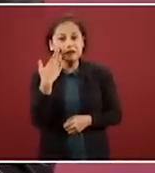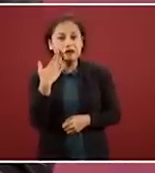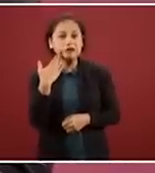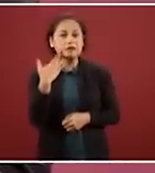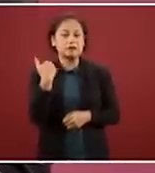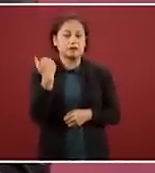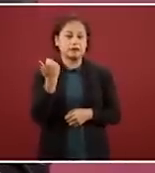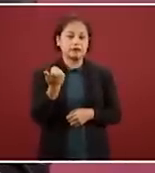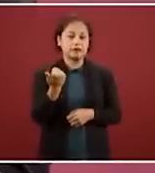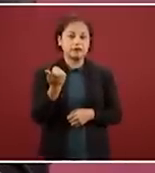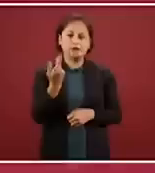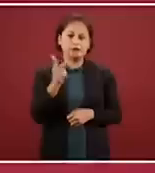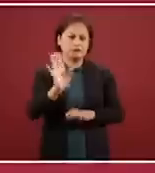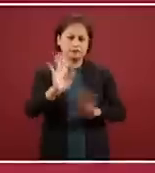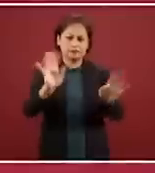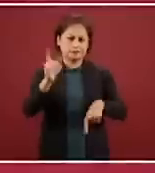zarandearlos.